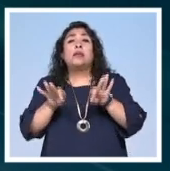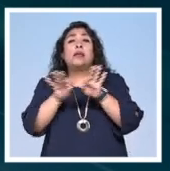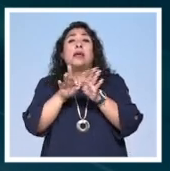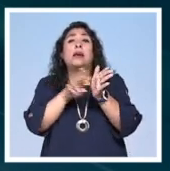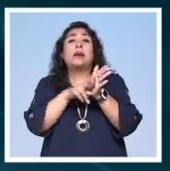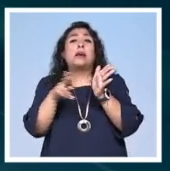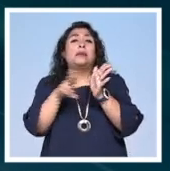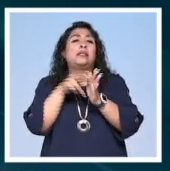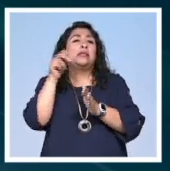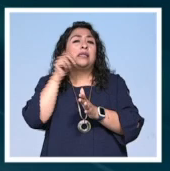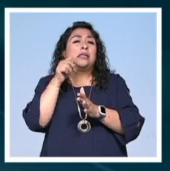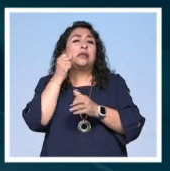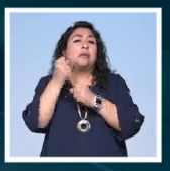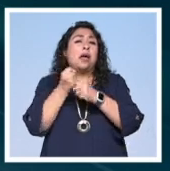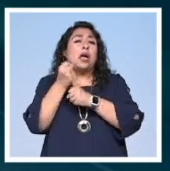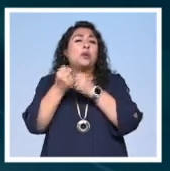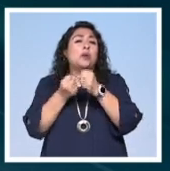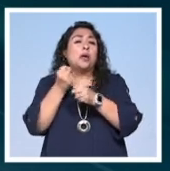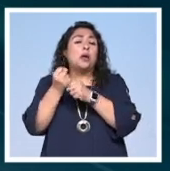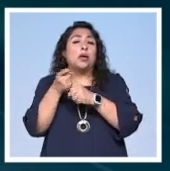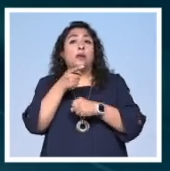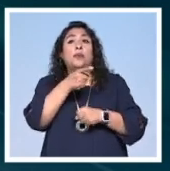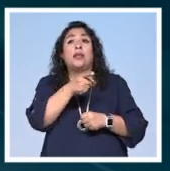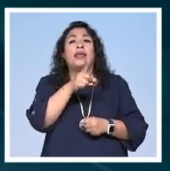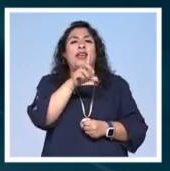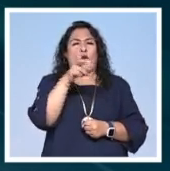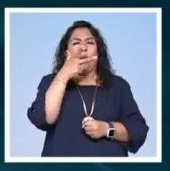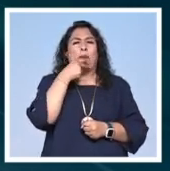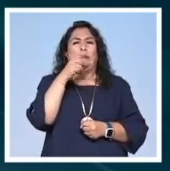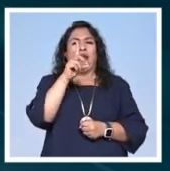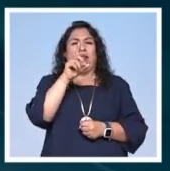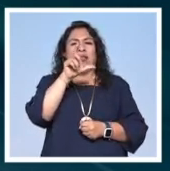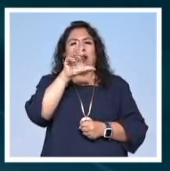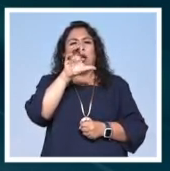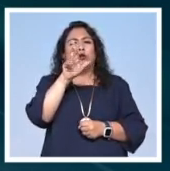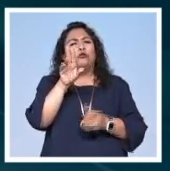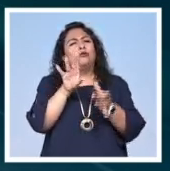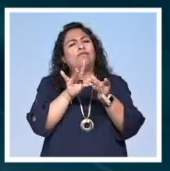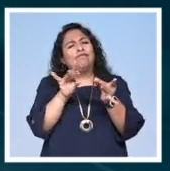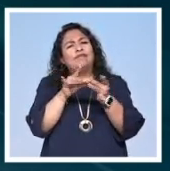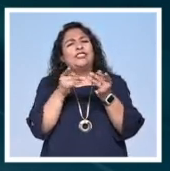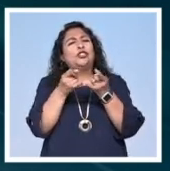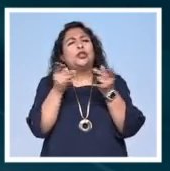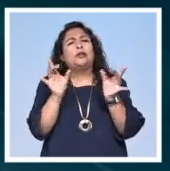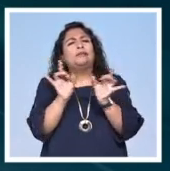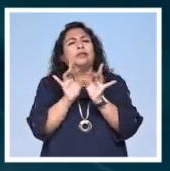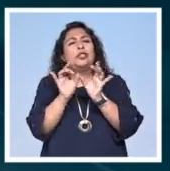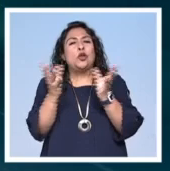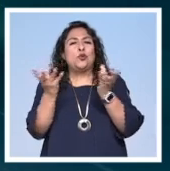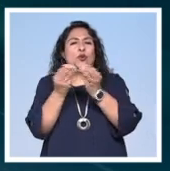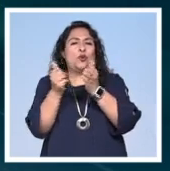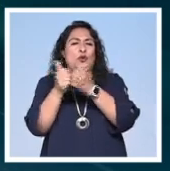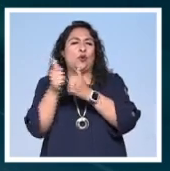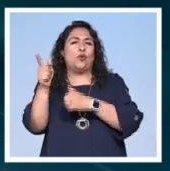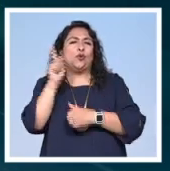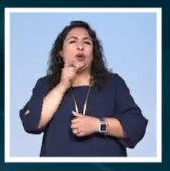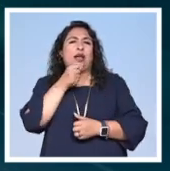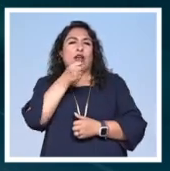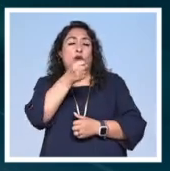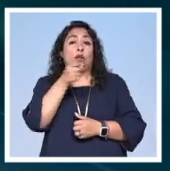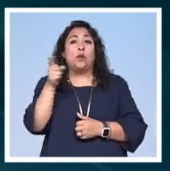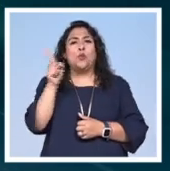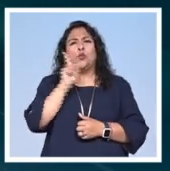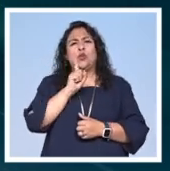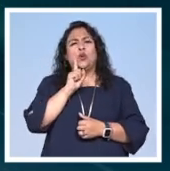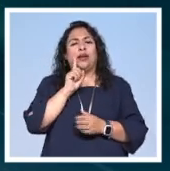siempre durante muchos años de la cruz también compartió anécdotas vividas con la conductora y escritora una mujer